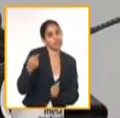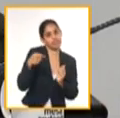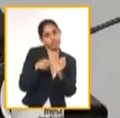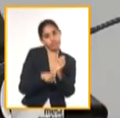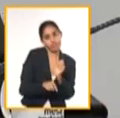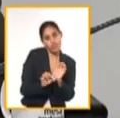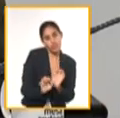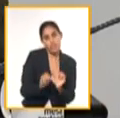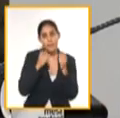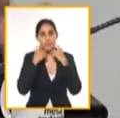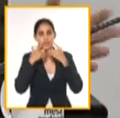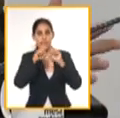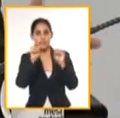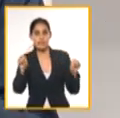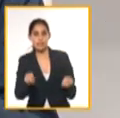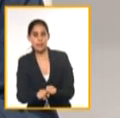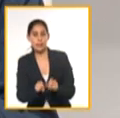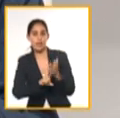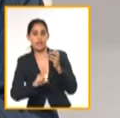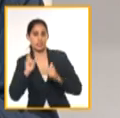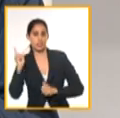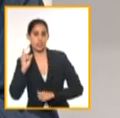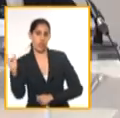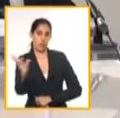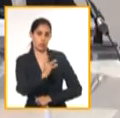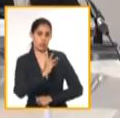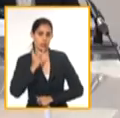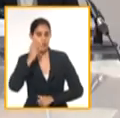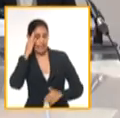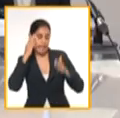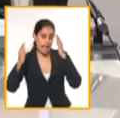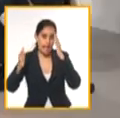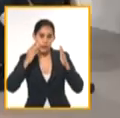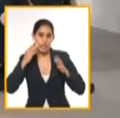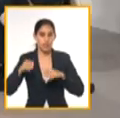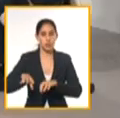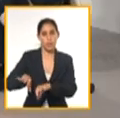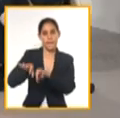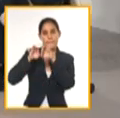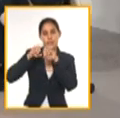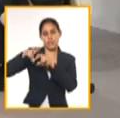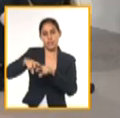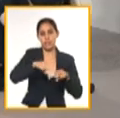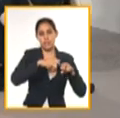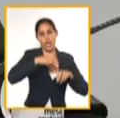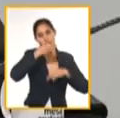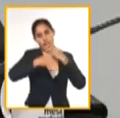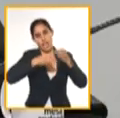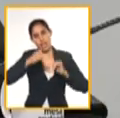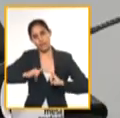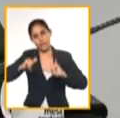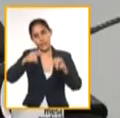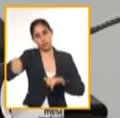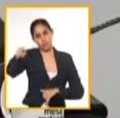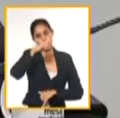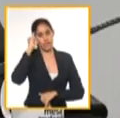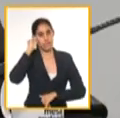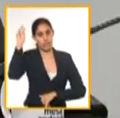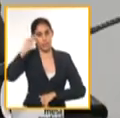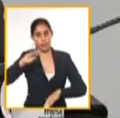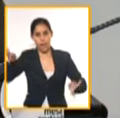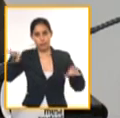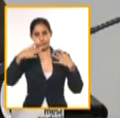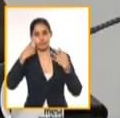el sistema eléctrico nacional. Bueno, le agradezco mucho a Feli, a Eleazar y a José Antonio por toda la información que hemos podido brindar esta tarde